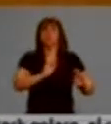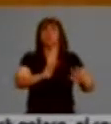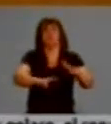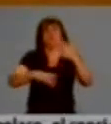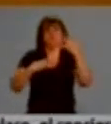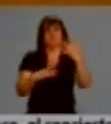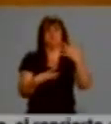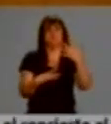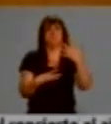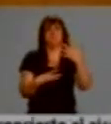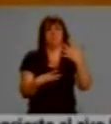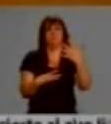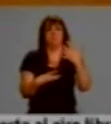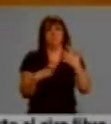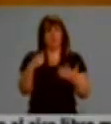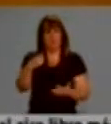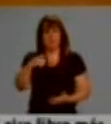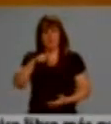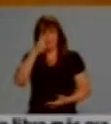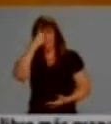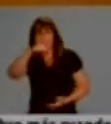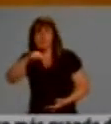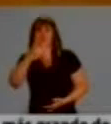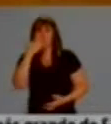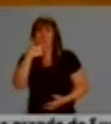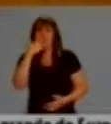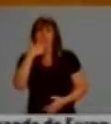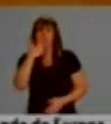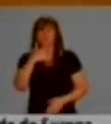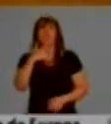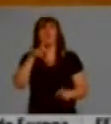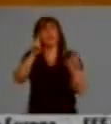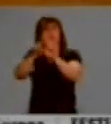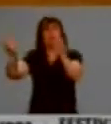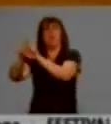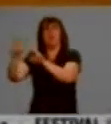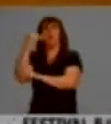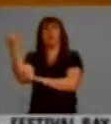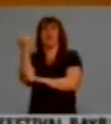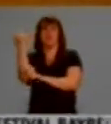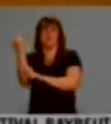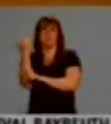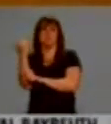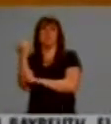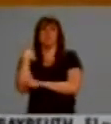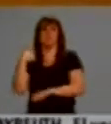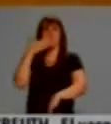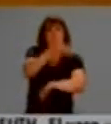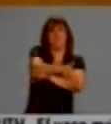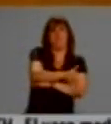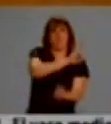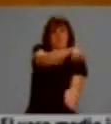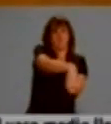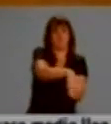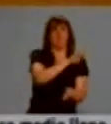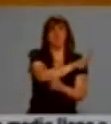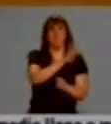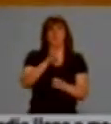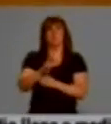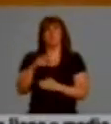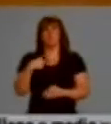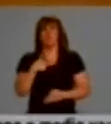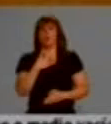Octava, ¿tuvo usted conocimiento de que diferentes empresarios acudían a la calle Génova a hacer